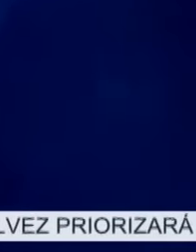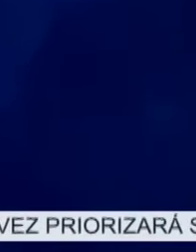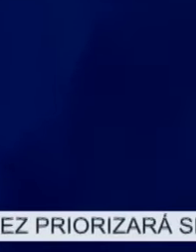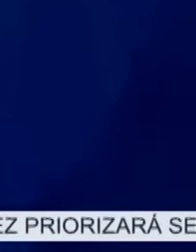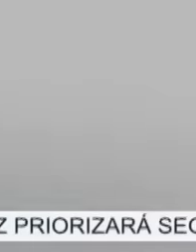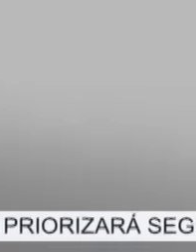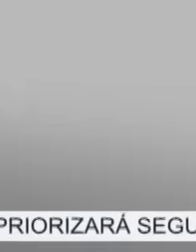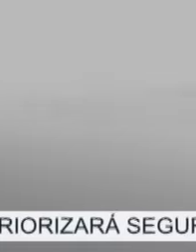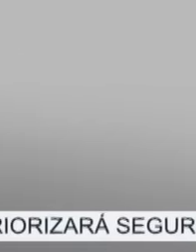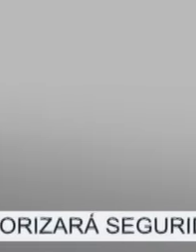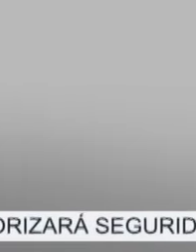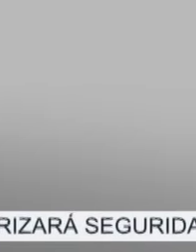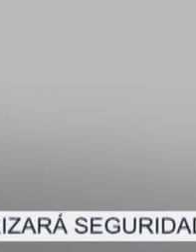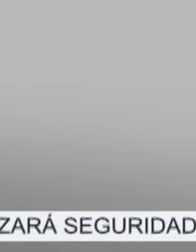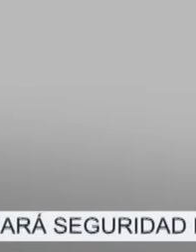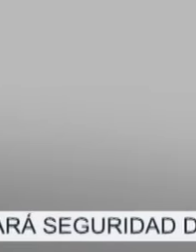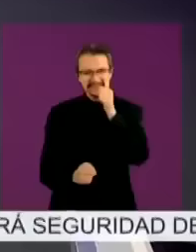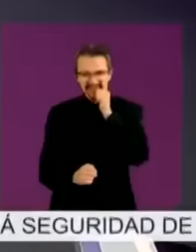noticias.